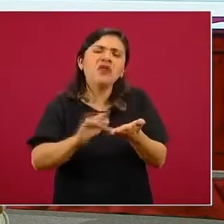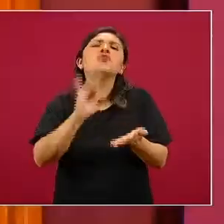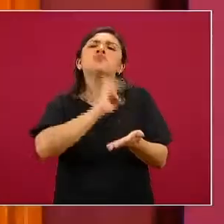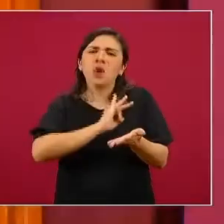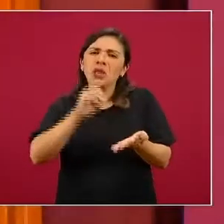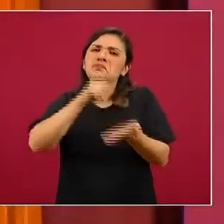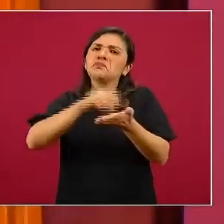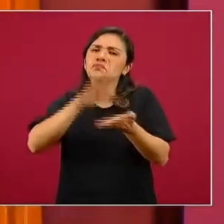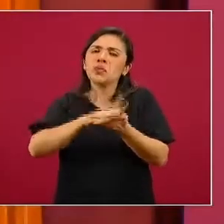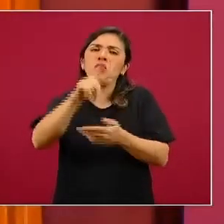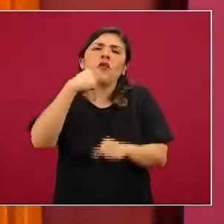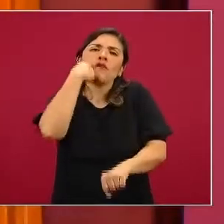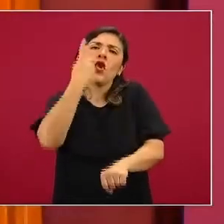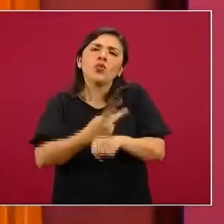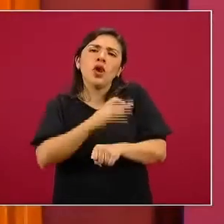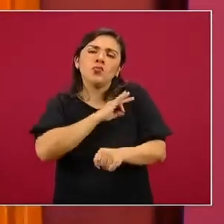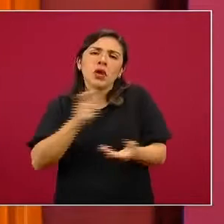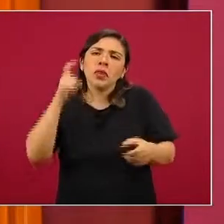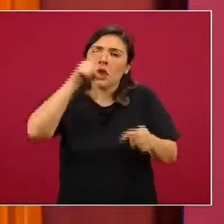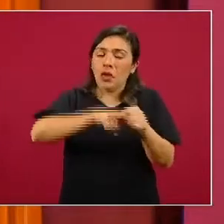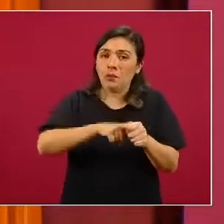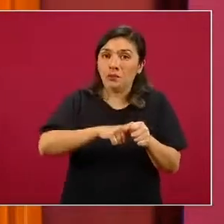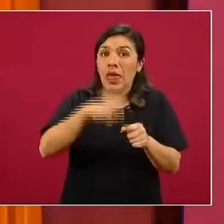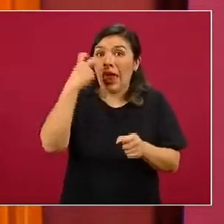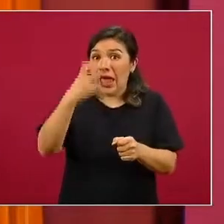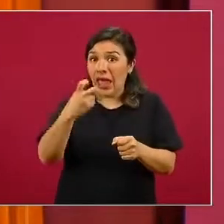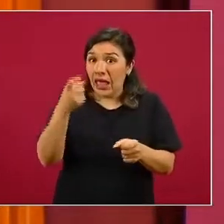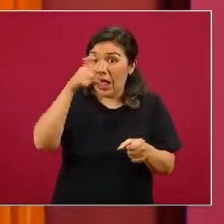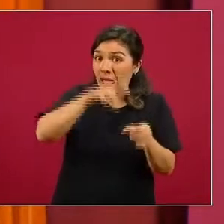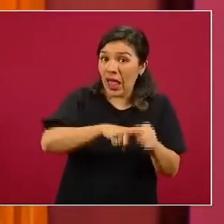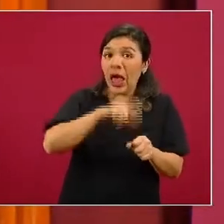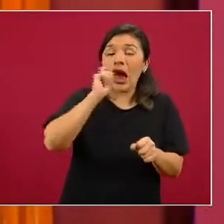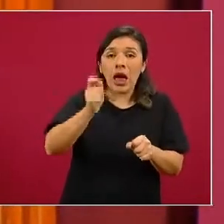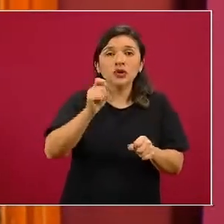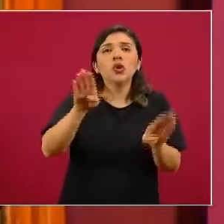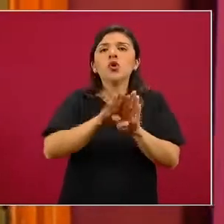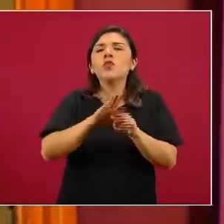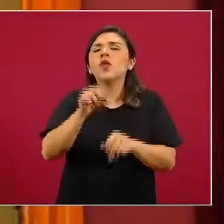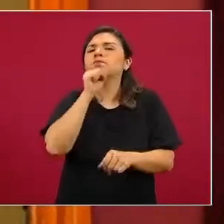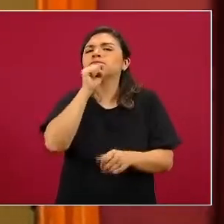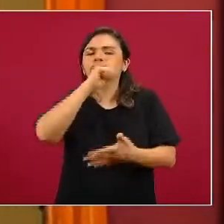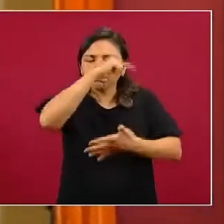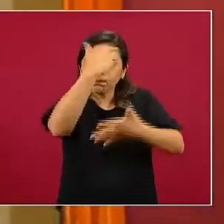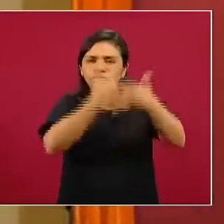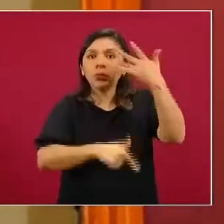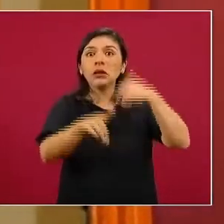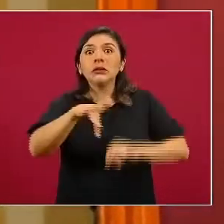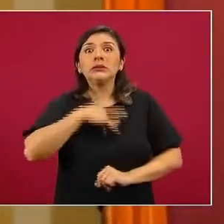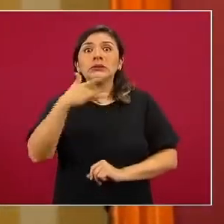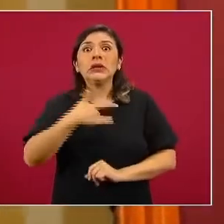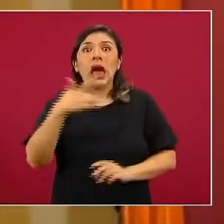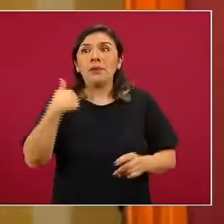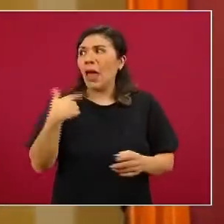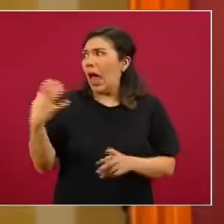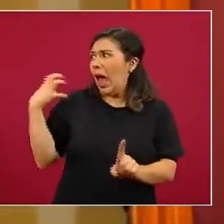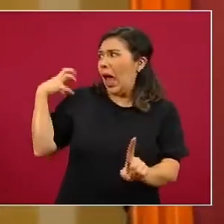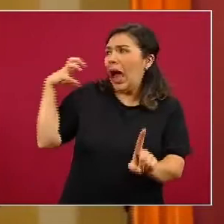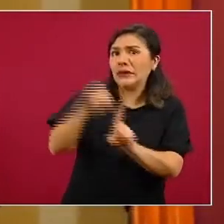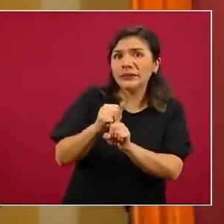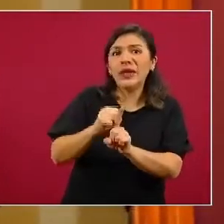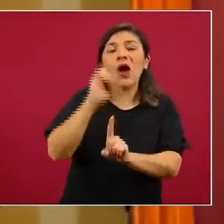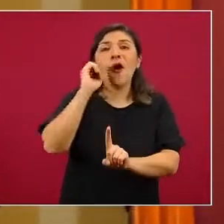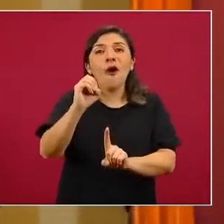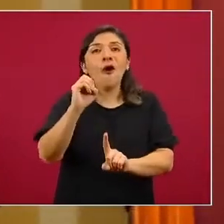pueden registrarse como donador. Quiero aclarar, este registro es con fines estadísticos, no se sientan perseguidos, nadie